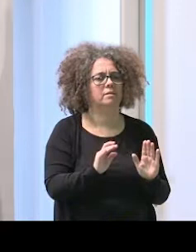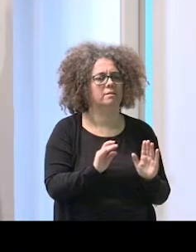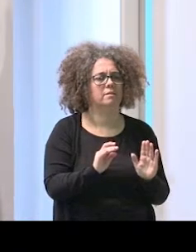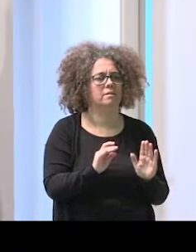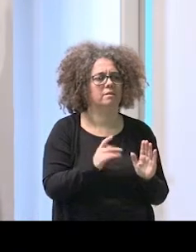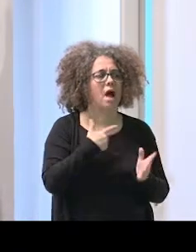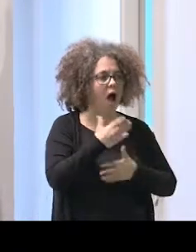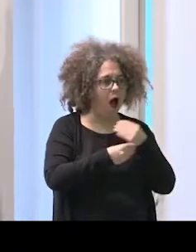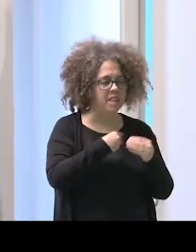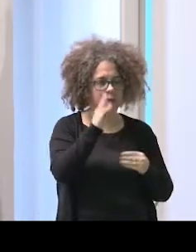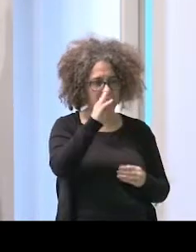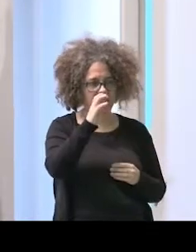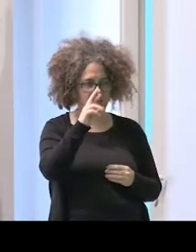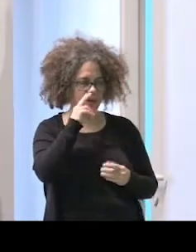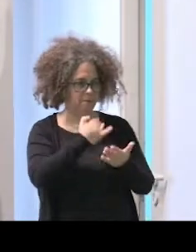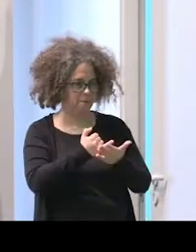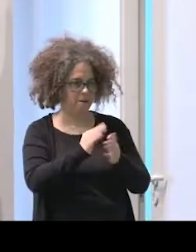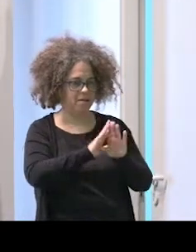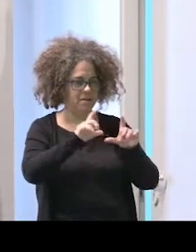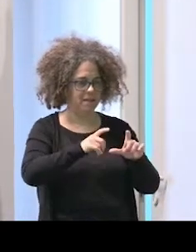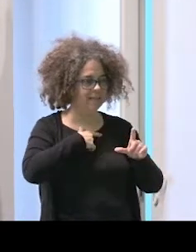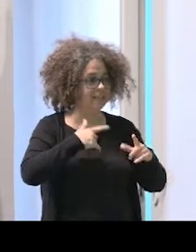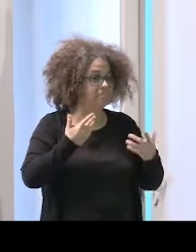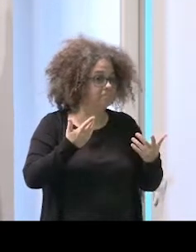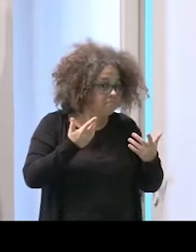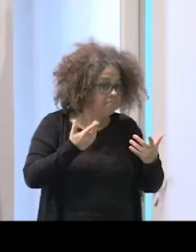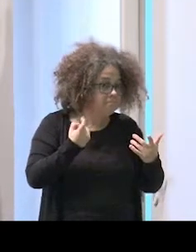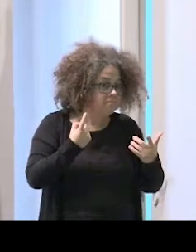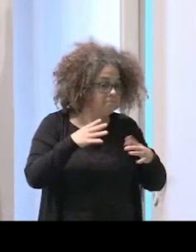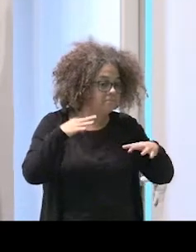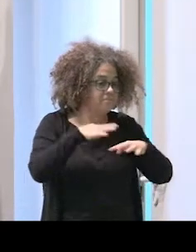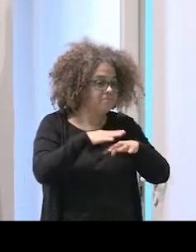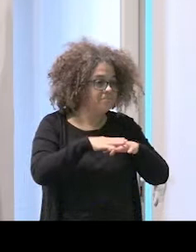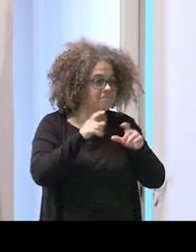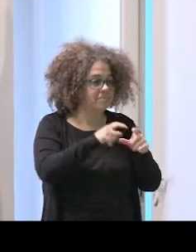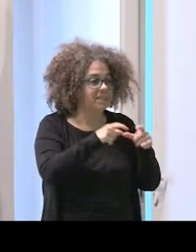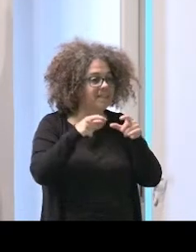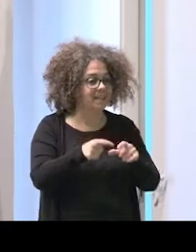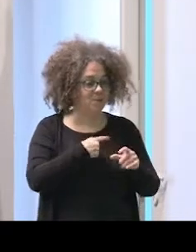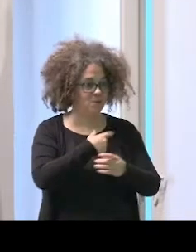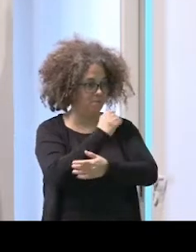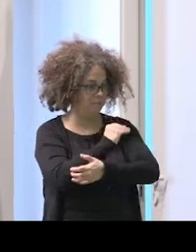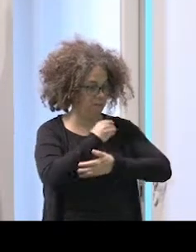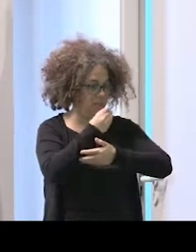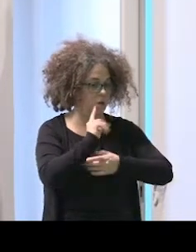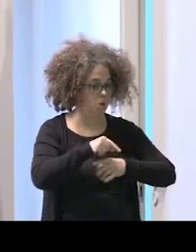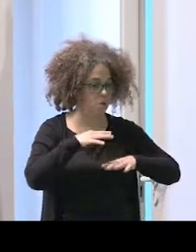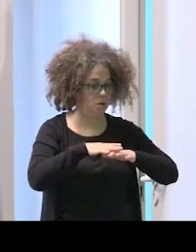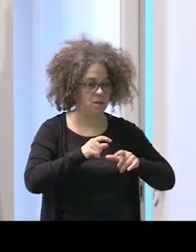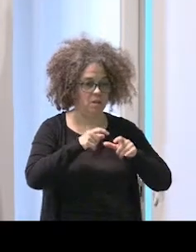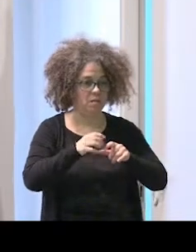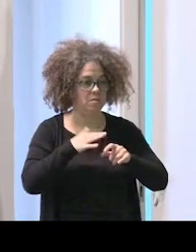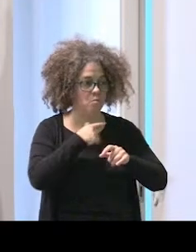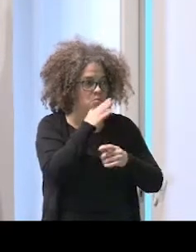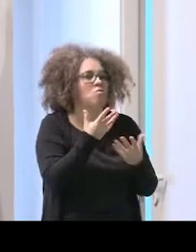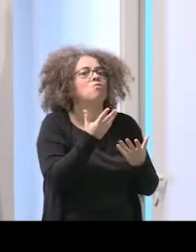hacer una detección de PCR en tejido que se haya recogido durante esas 3 primeras semanas de vida, que no es infrecuente, porque muchos niños tienen